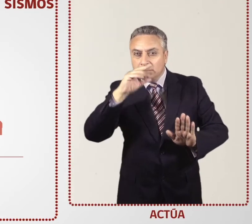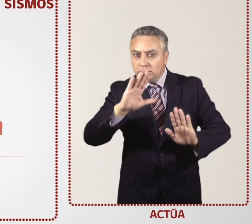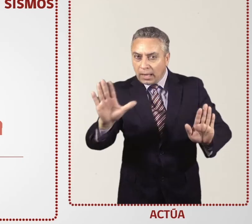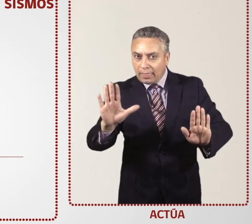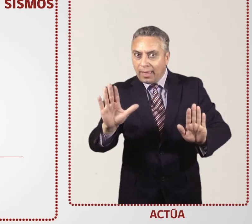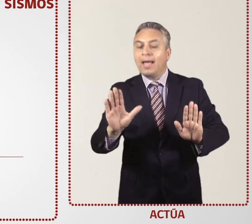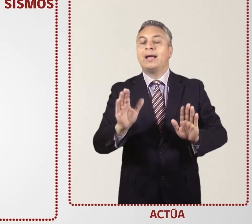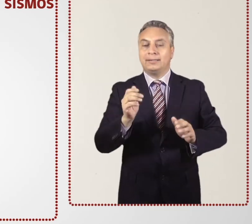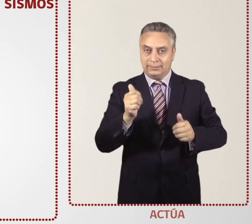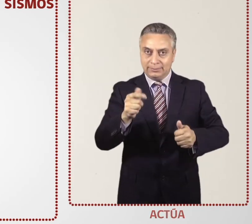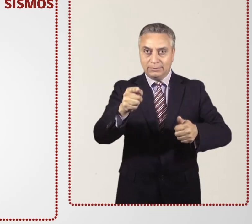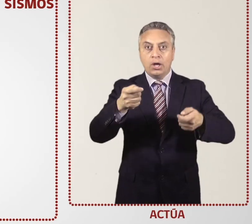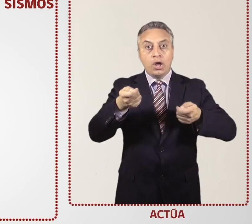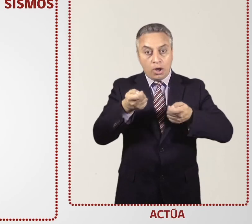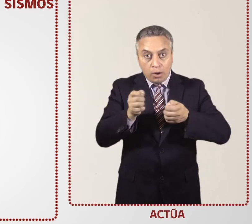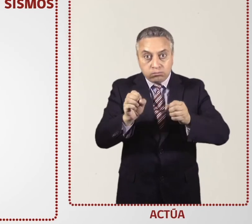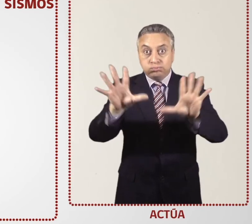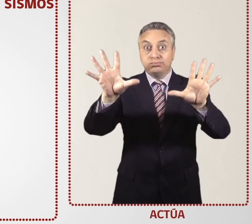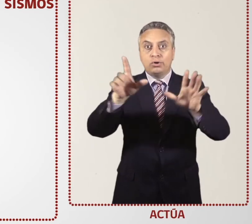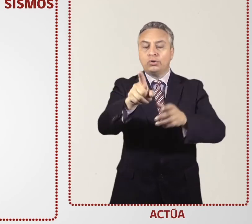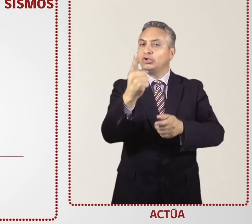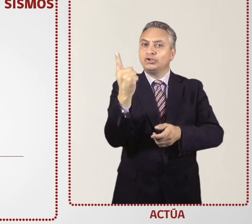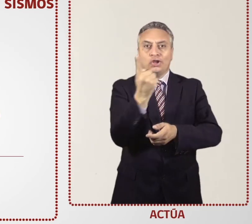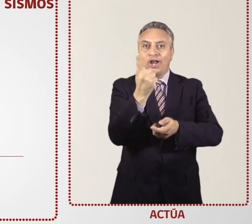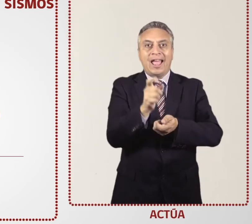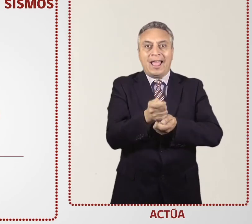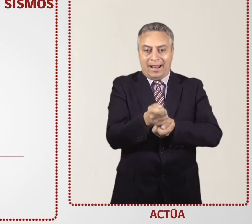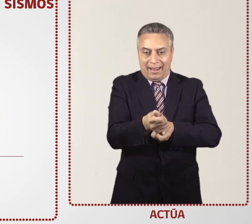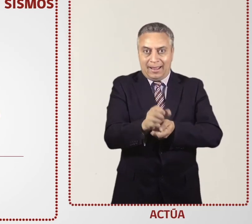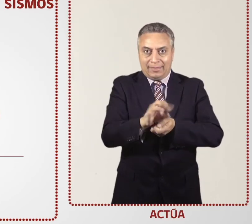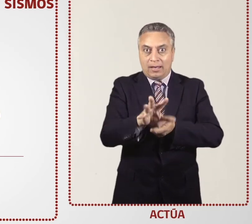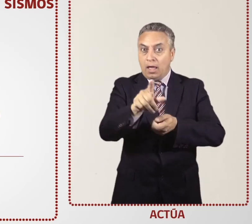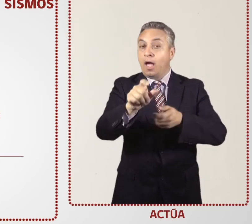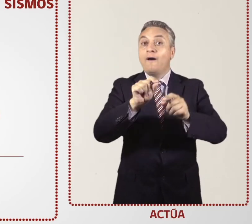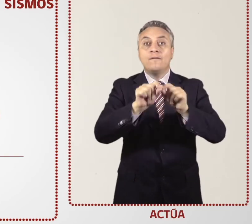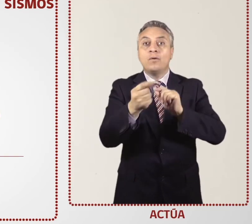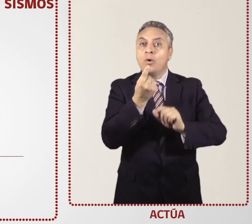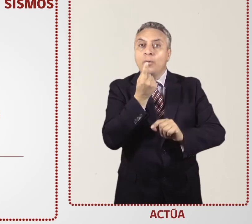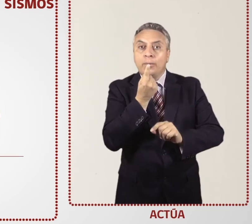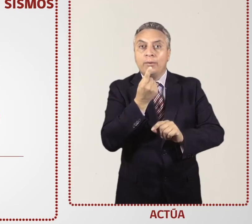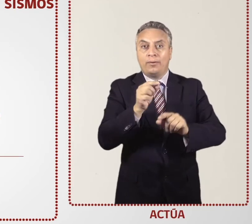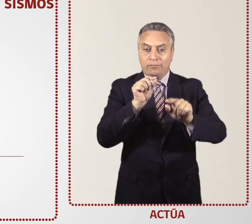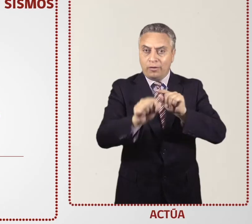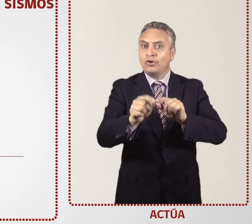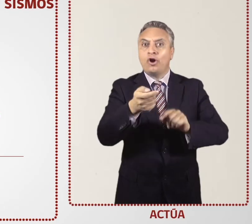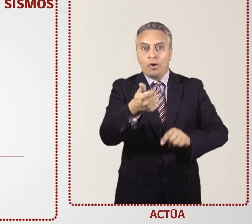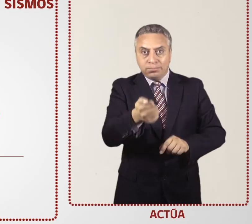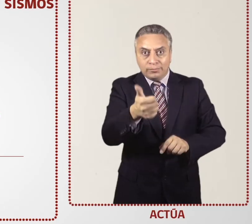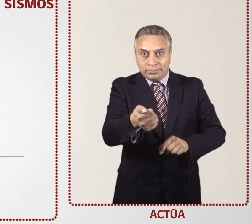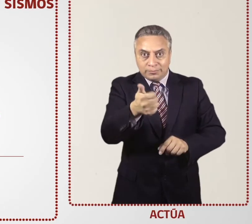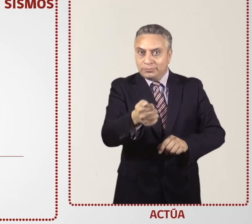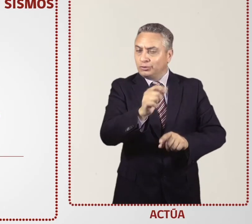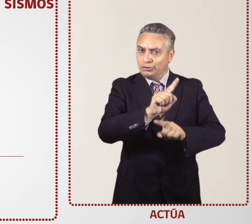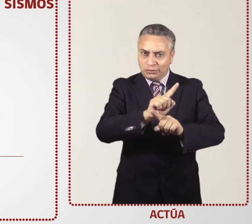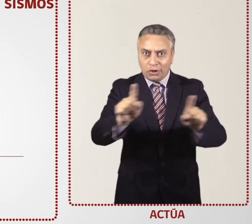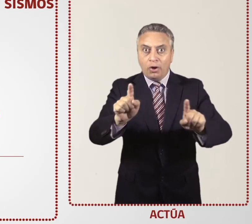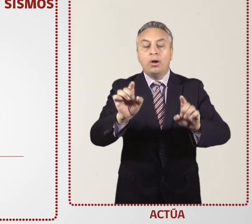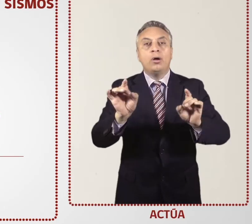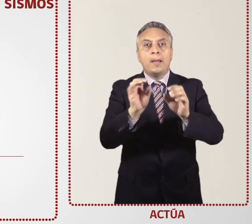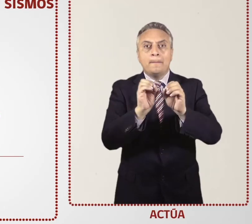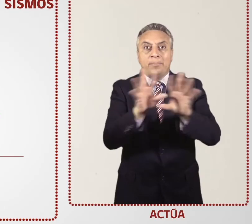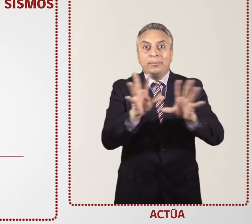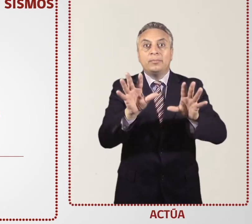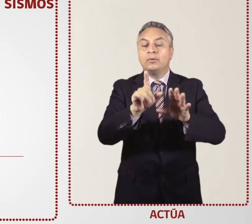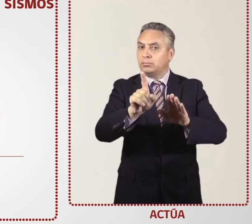existan fugas. Para iluminar, utiliza solo linternas. No utilices velas, fósforos o